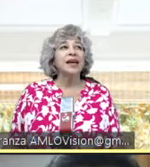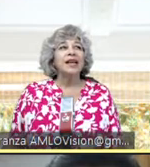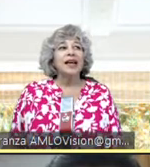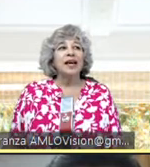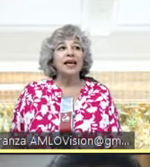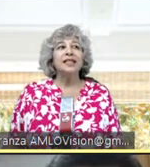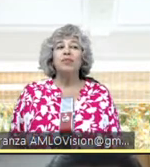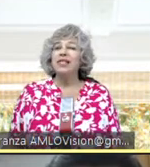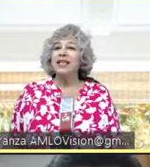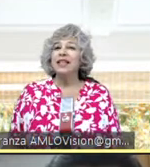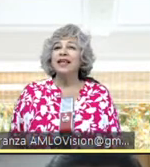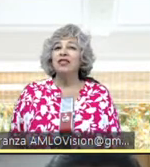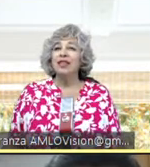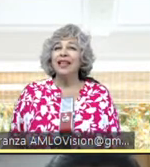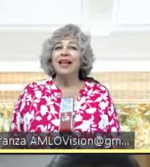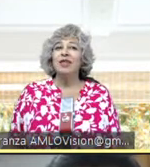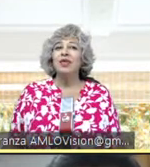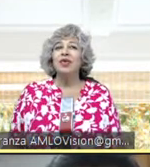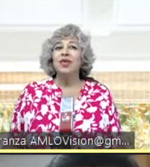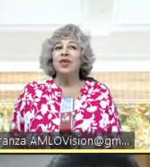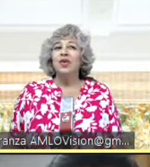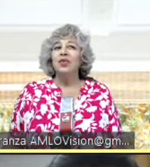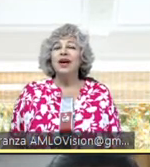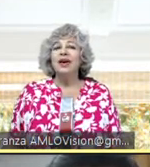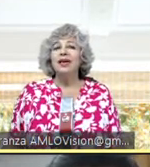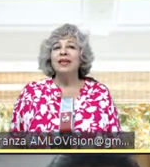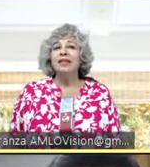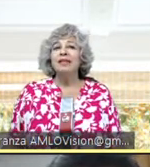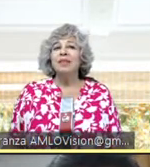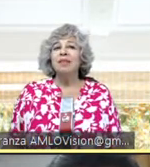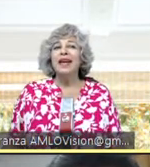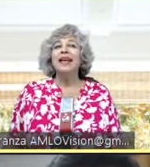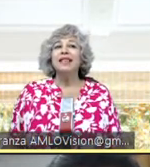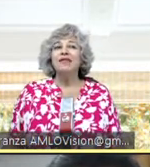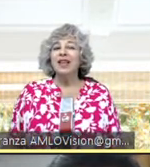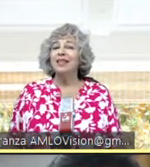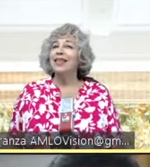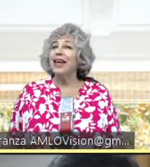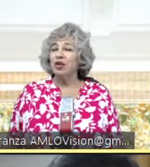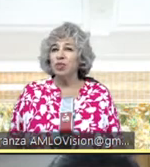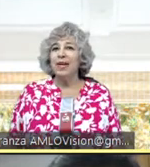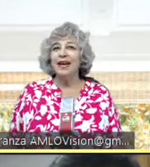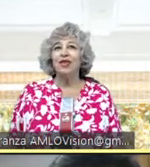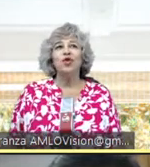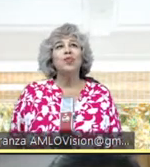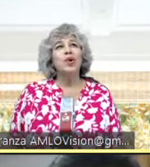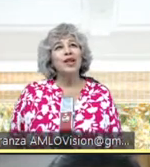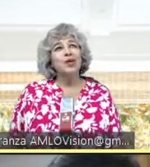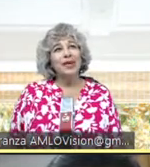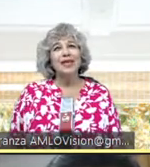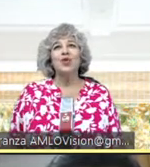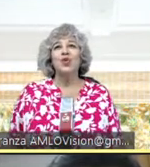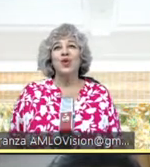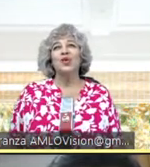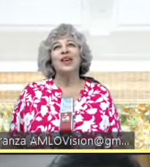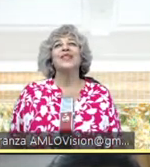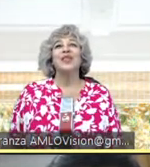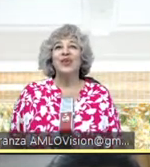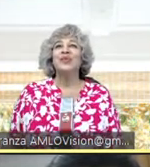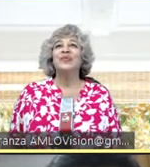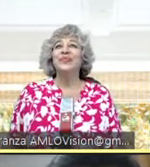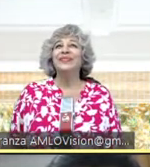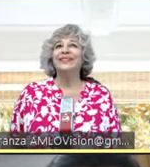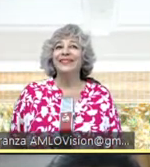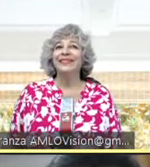ahora este presidente nos ha dado una manera diferente de que nos miren, con un poquito más de orgullo, digo